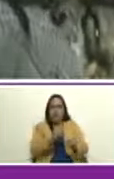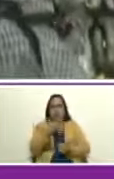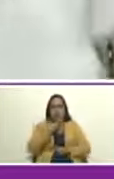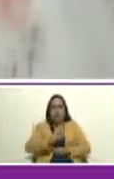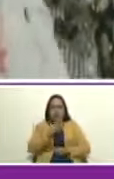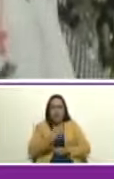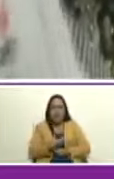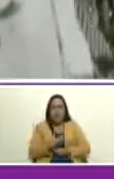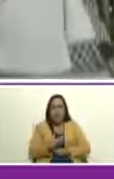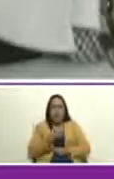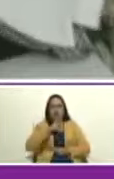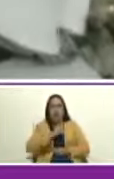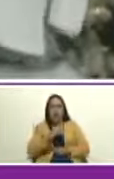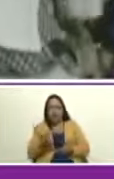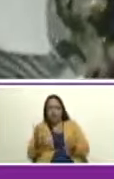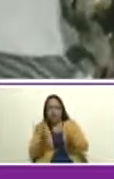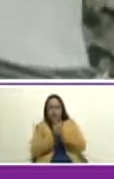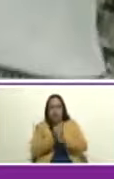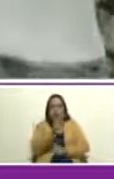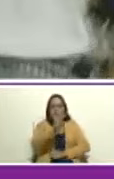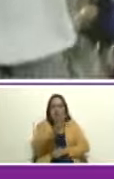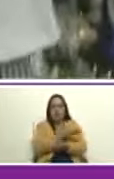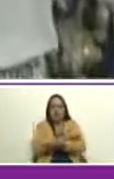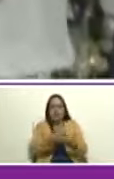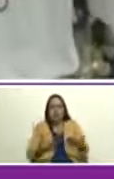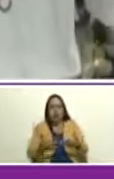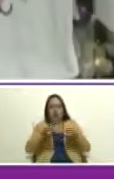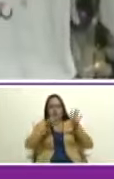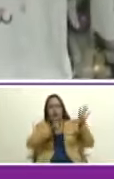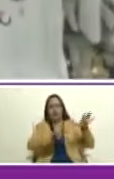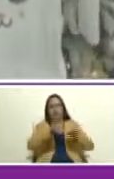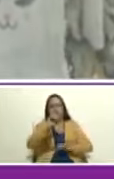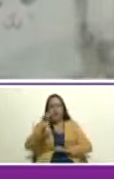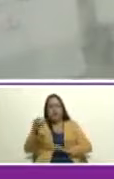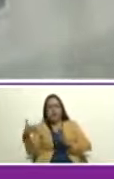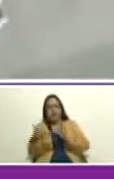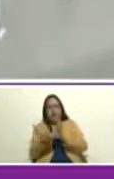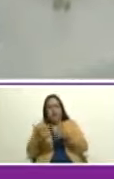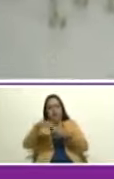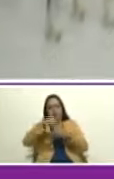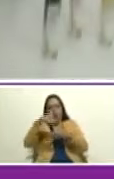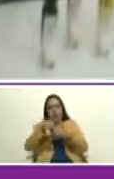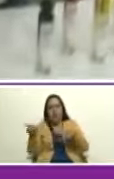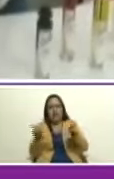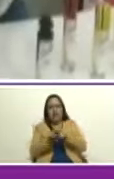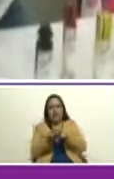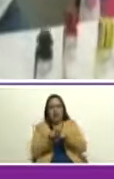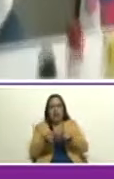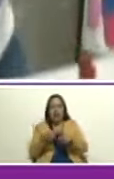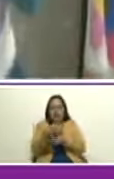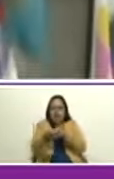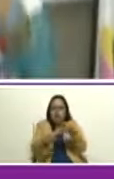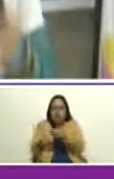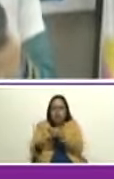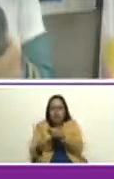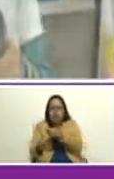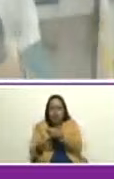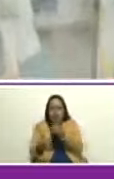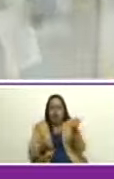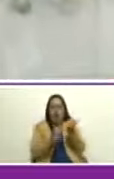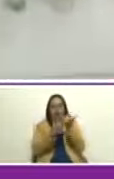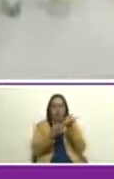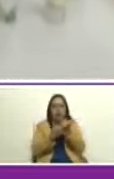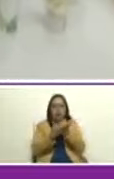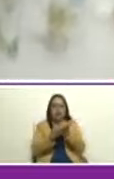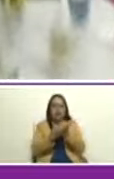prácticamente se habrá alcanzado una suma de $4.800.000 equivalente en los créditos que se están dando en distintas actividades. Actividades